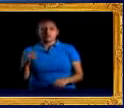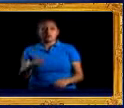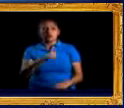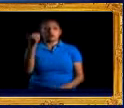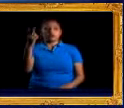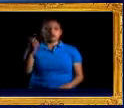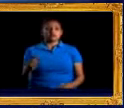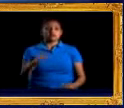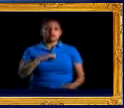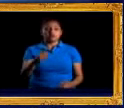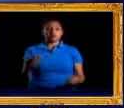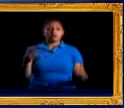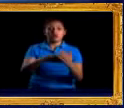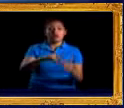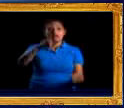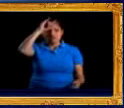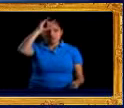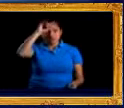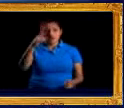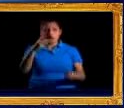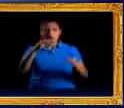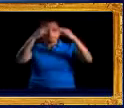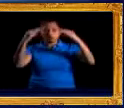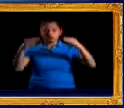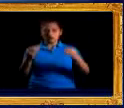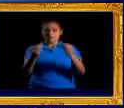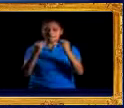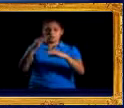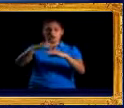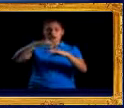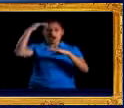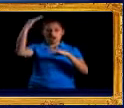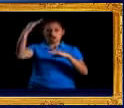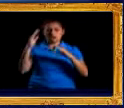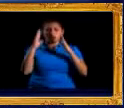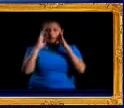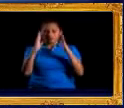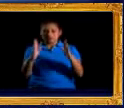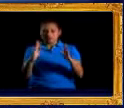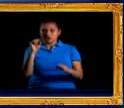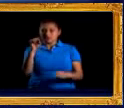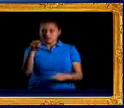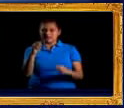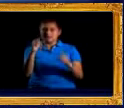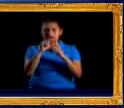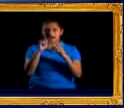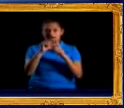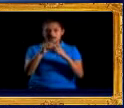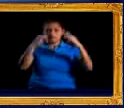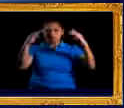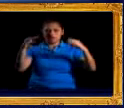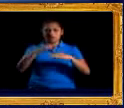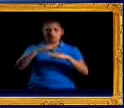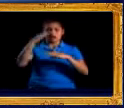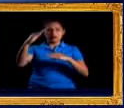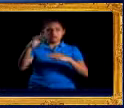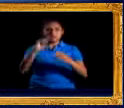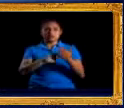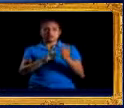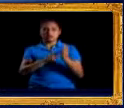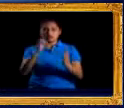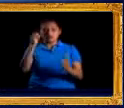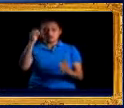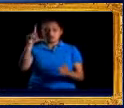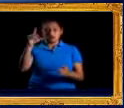alto. Me llamó la atención que esa palabra monte alto quiere decir también olivos o el monte de los